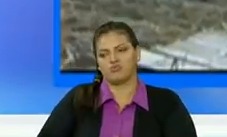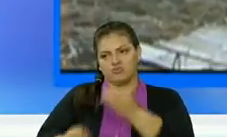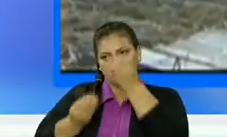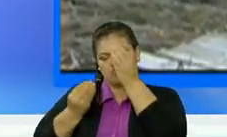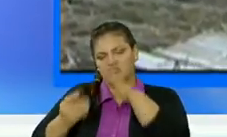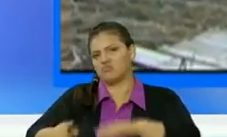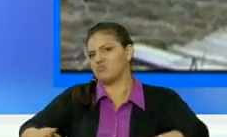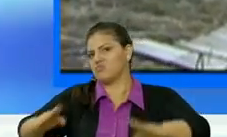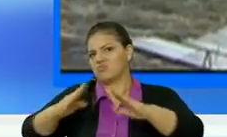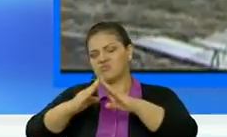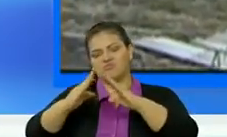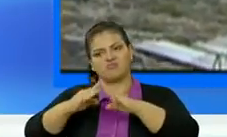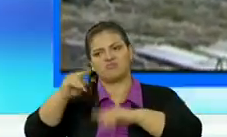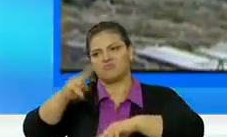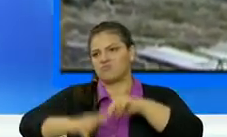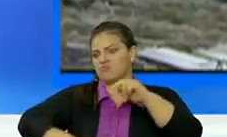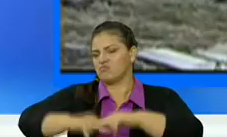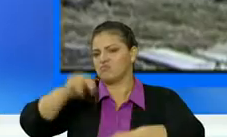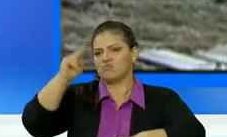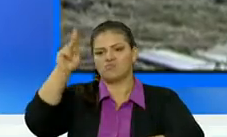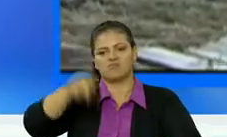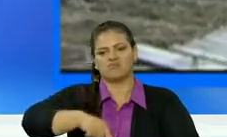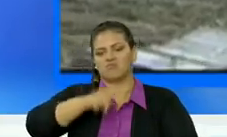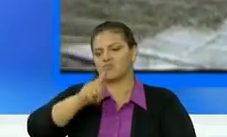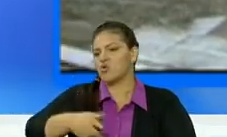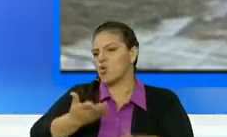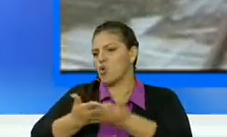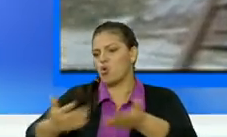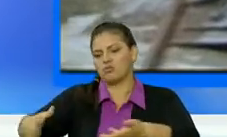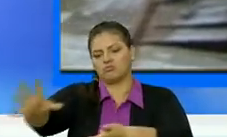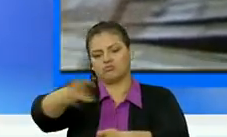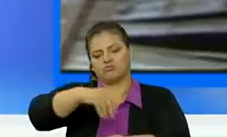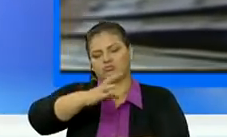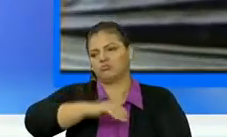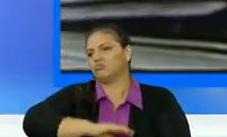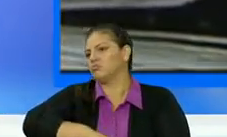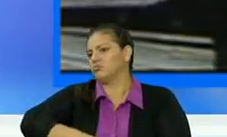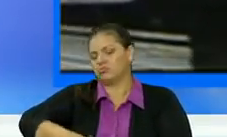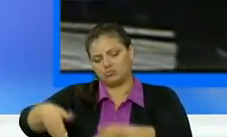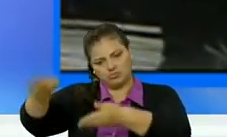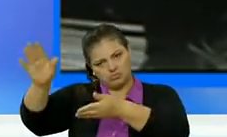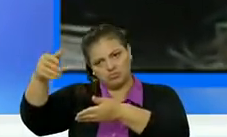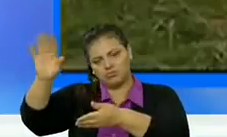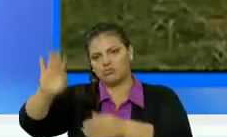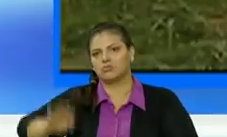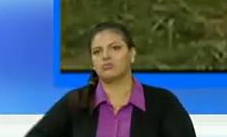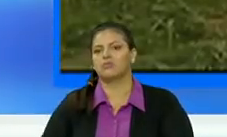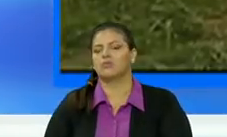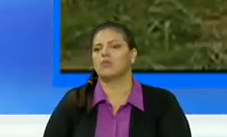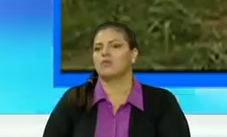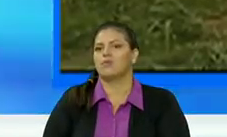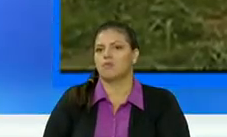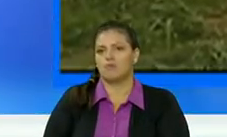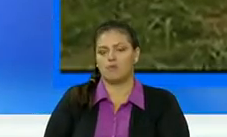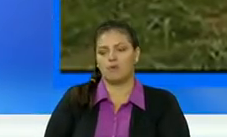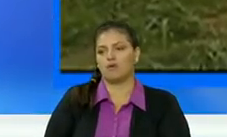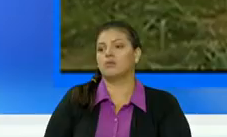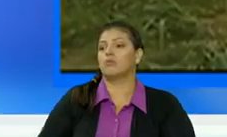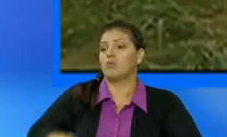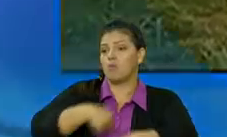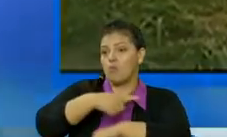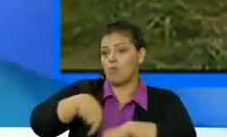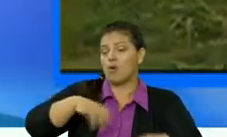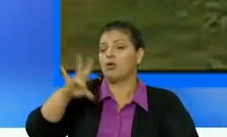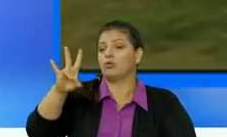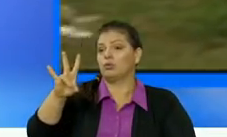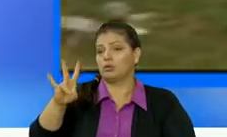horas para que retiren sus enseres. Y a las estructuras que estaban deshabitadas, que no existía nada, que solamente era una estructura que